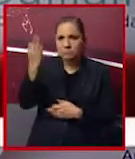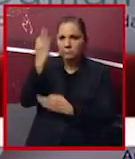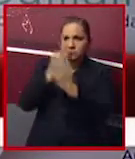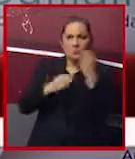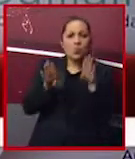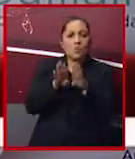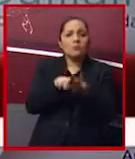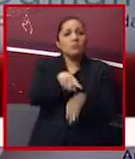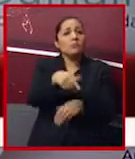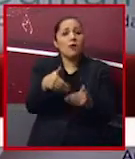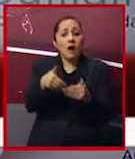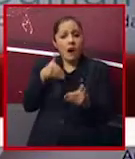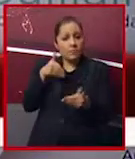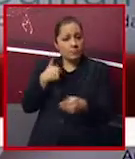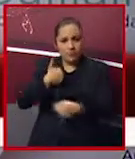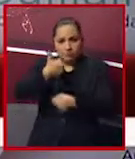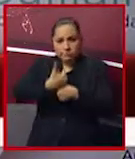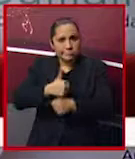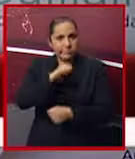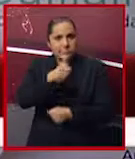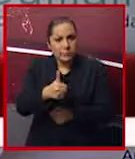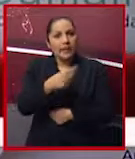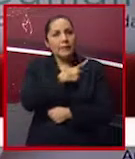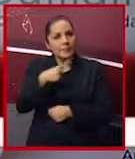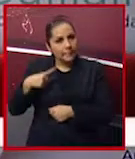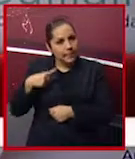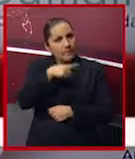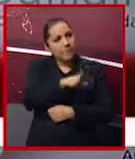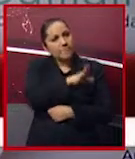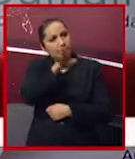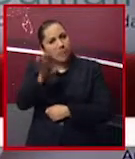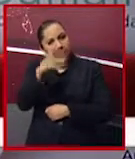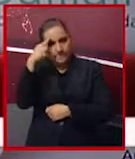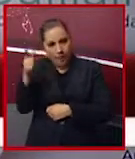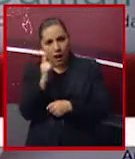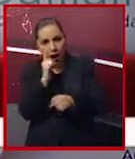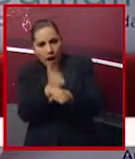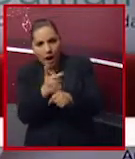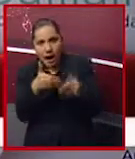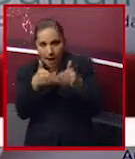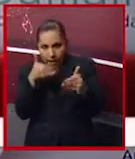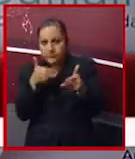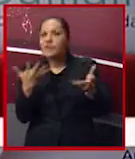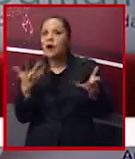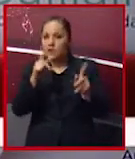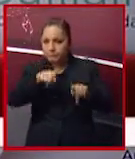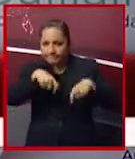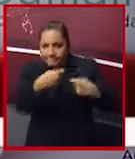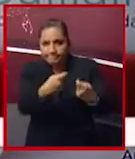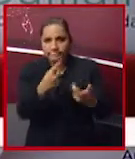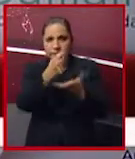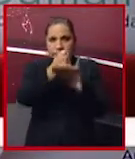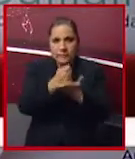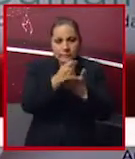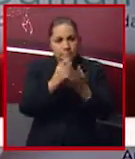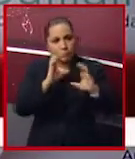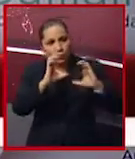que le permita recibir tratamiento a tiempo y detener o aminorar los síntomas y consecuencias en su